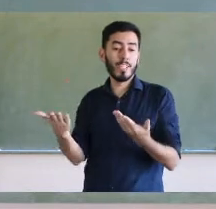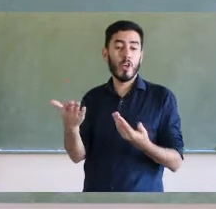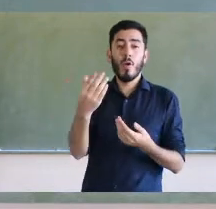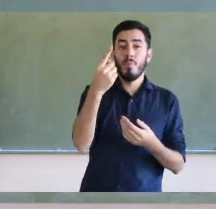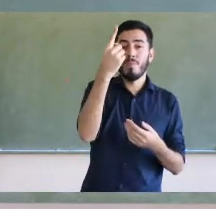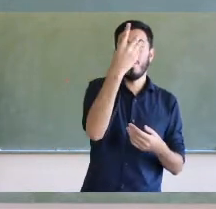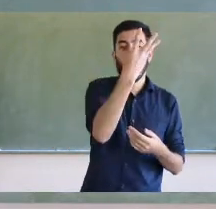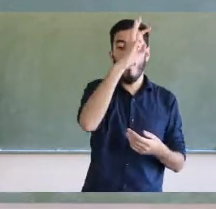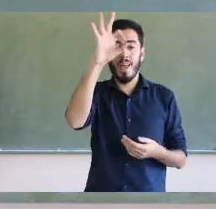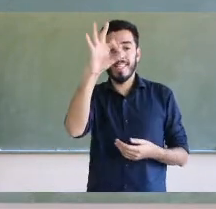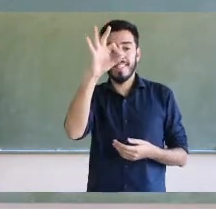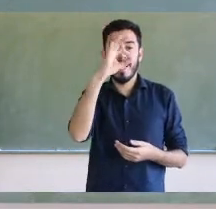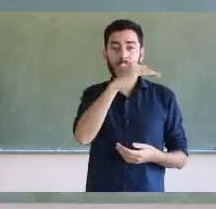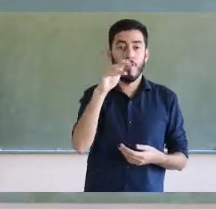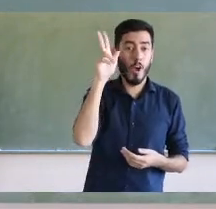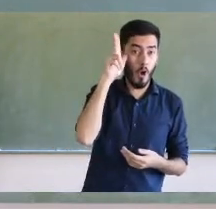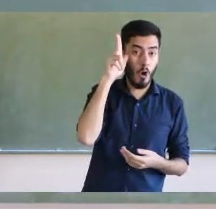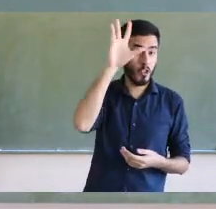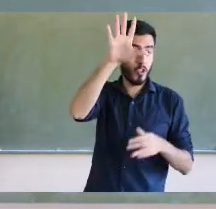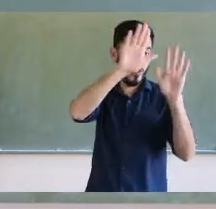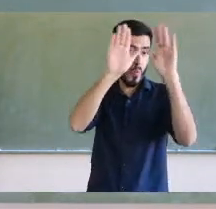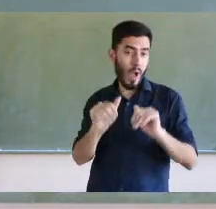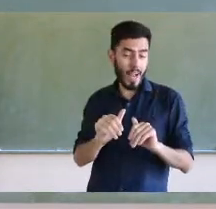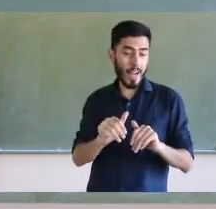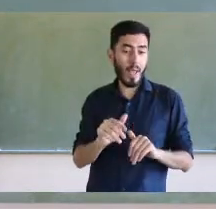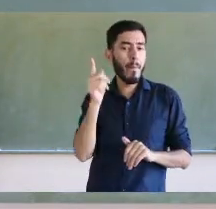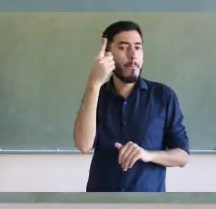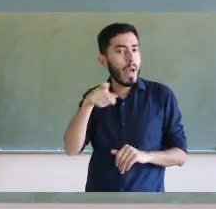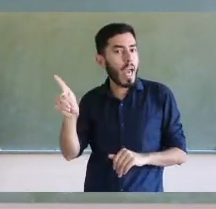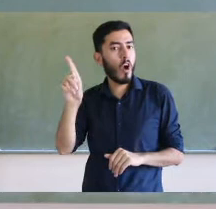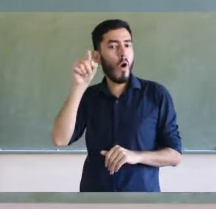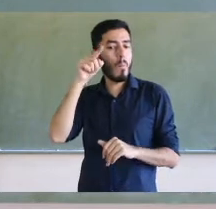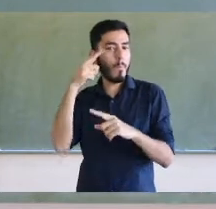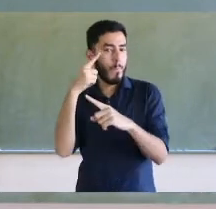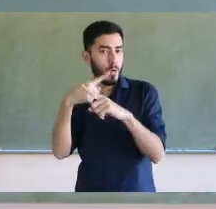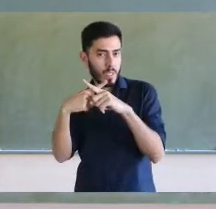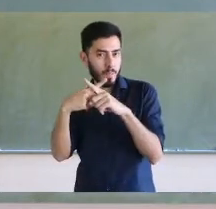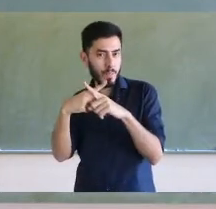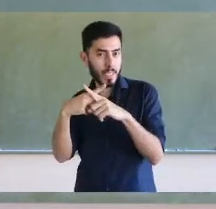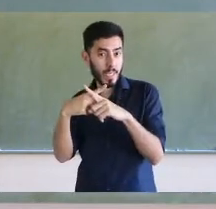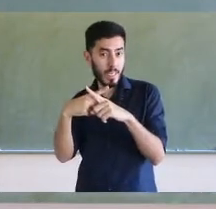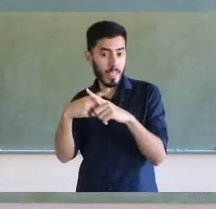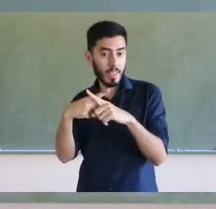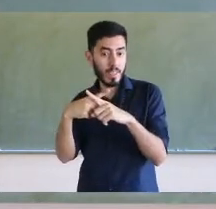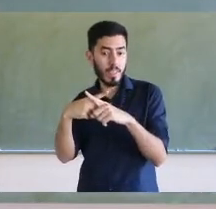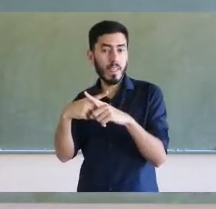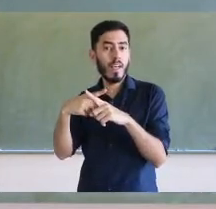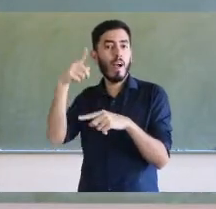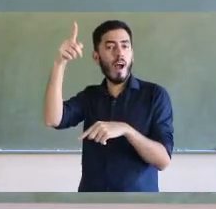primera fracción como está, 40 octavos, pero vamos a multiplicar por